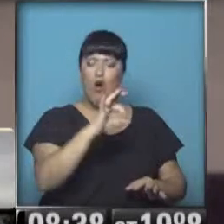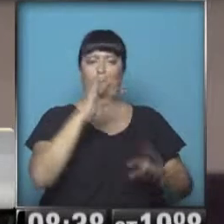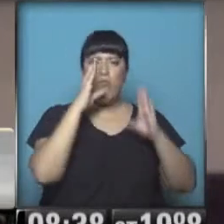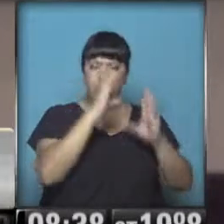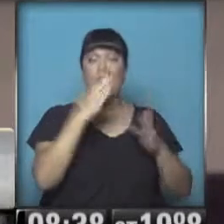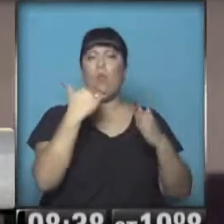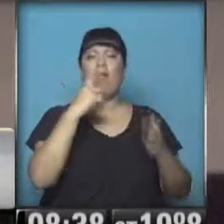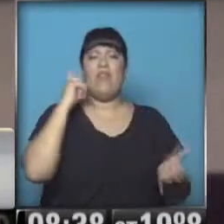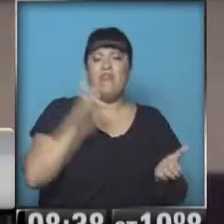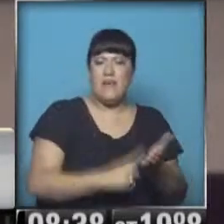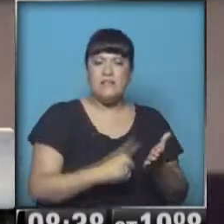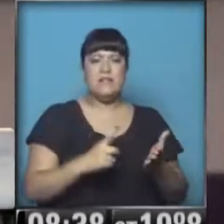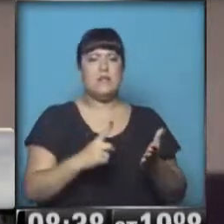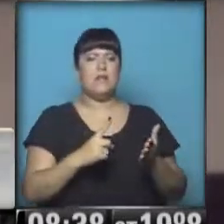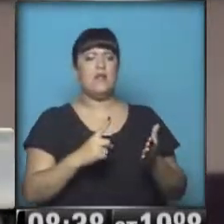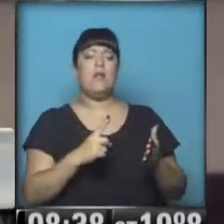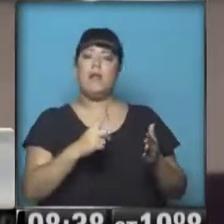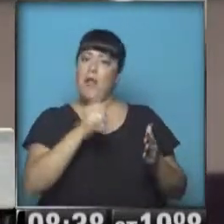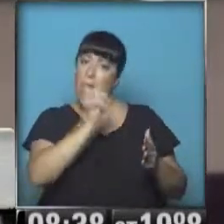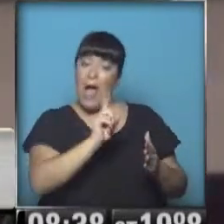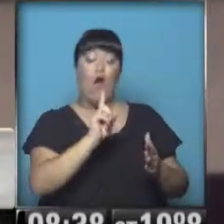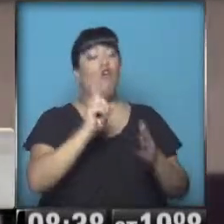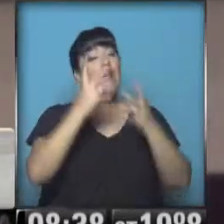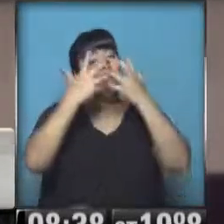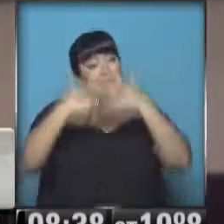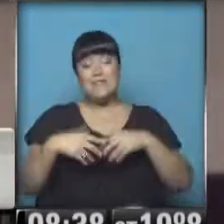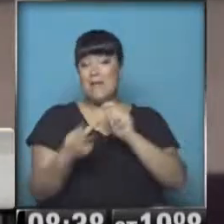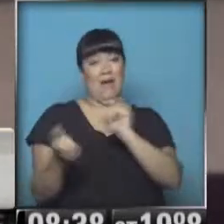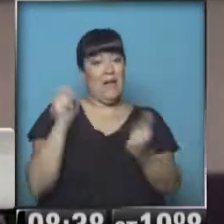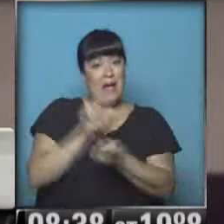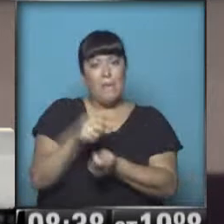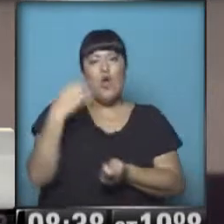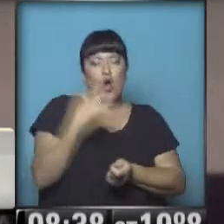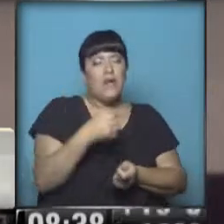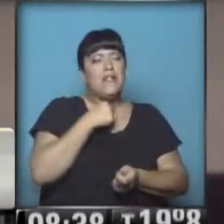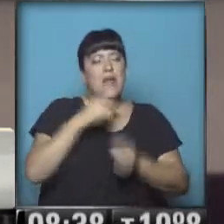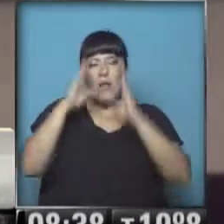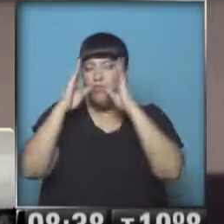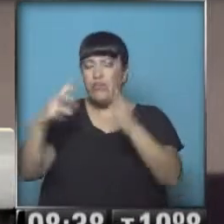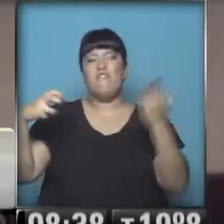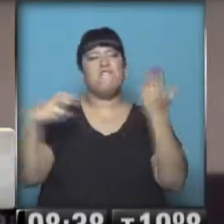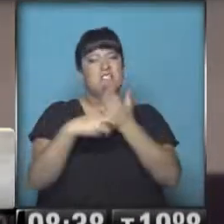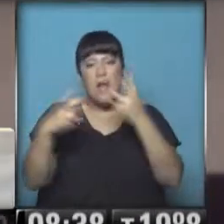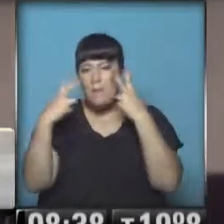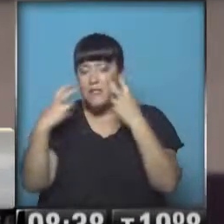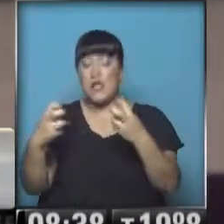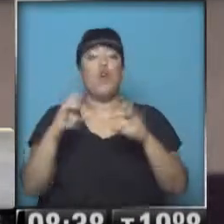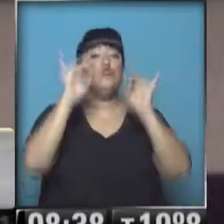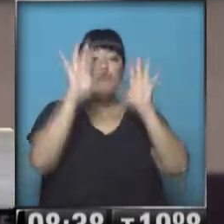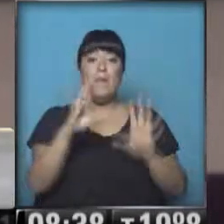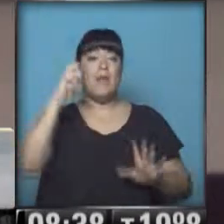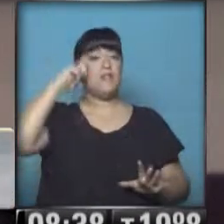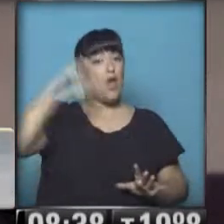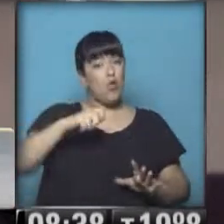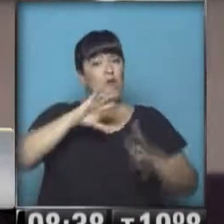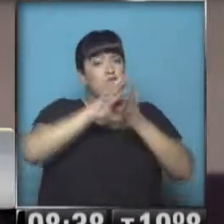decidir cuando las de luego cuando no da paso a un sistema en el que esos roles aparecen clarificados fiscales investigando jueces ejerciendo una